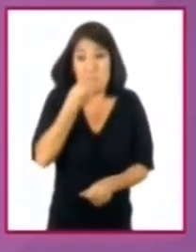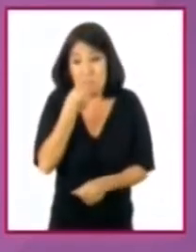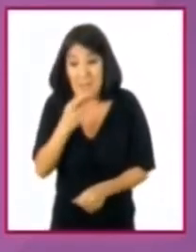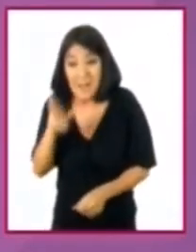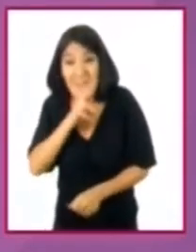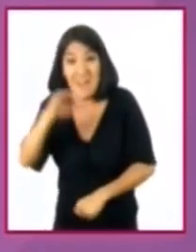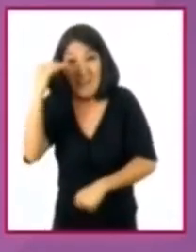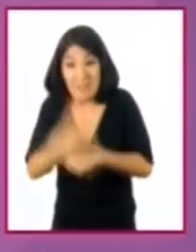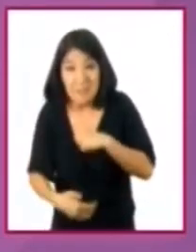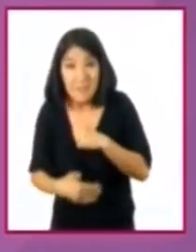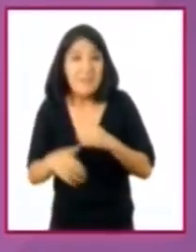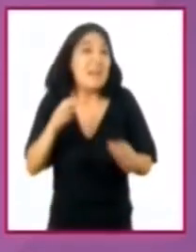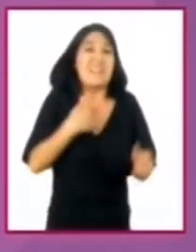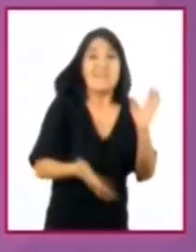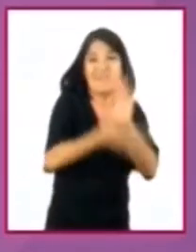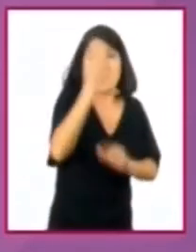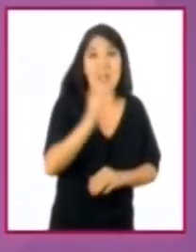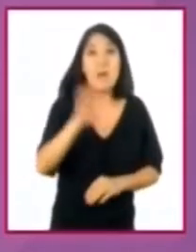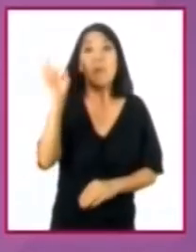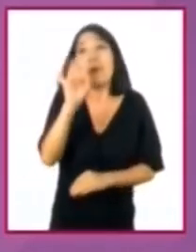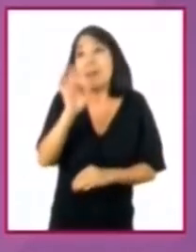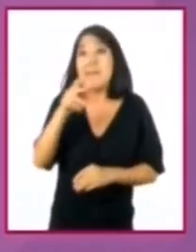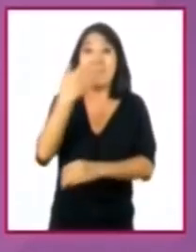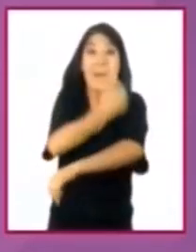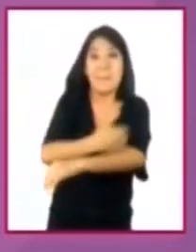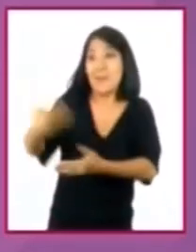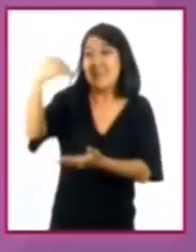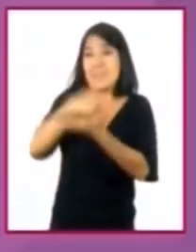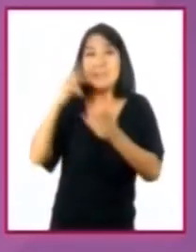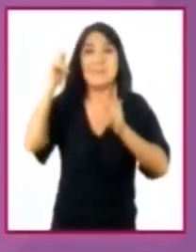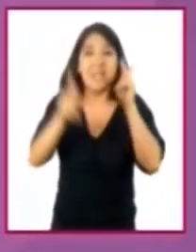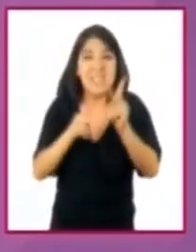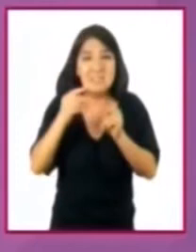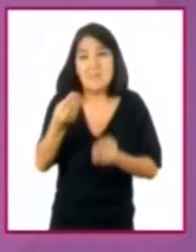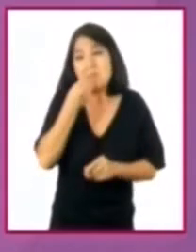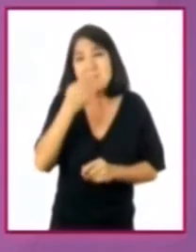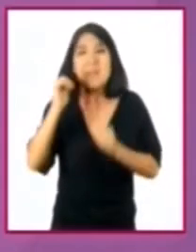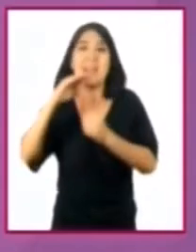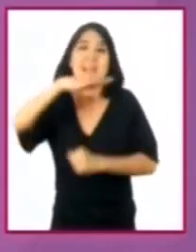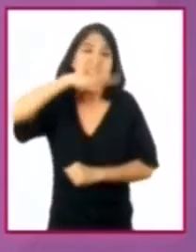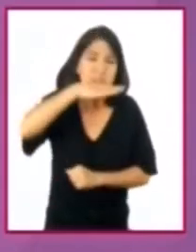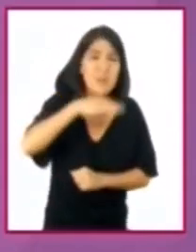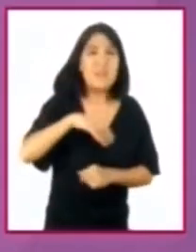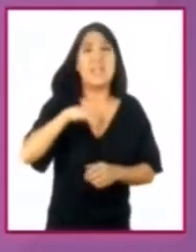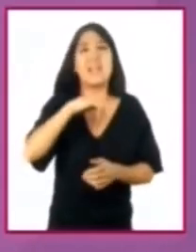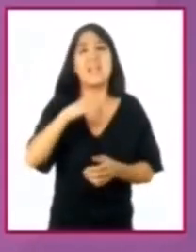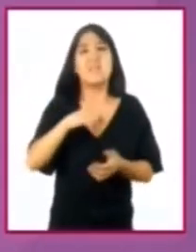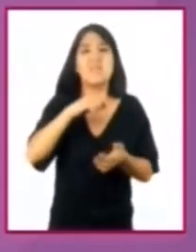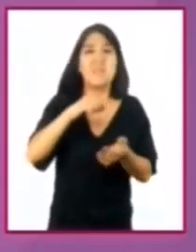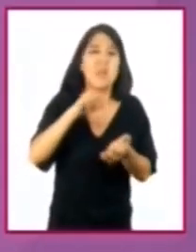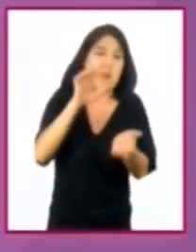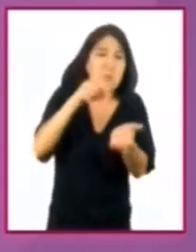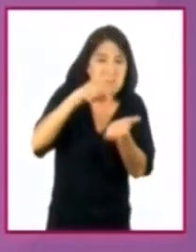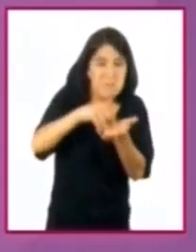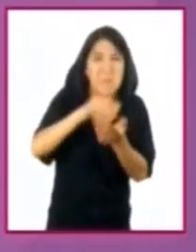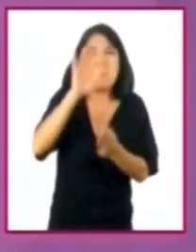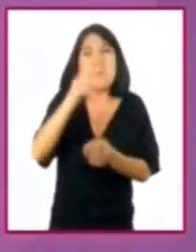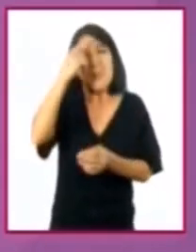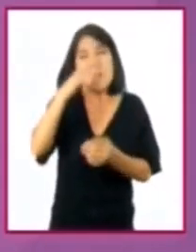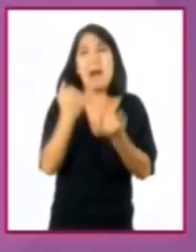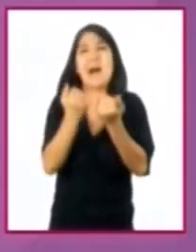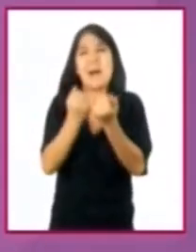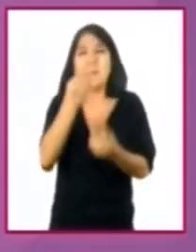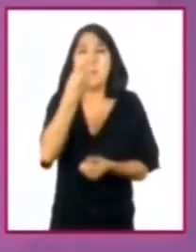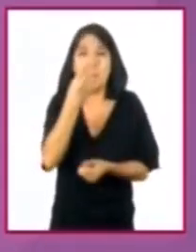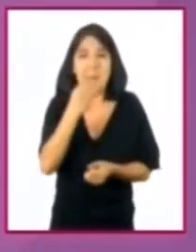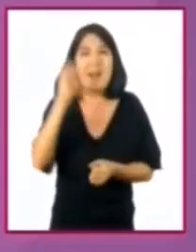por ventura nuestros familiares nos traían algo de alimento, tal vez un poco de maíz, unas semillas de amaranto, un poco de carne de